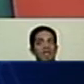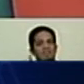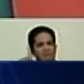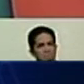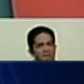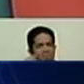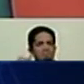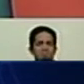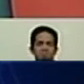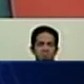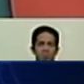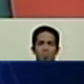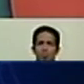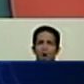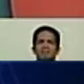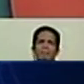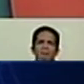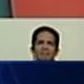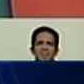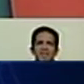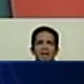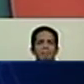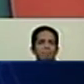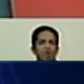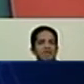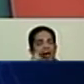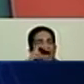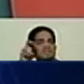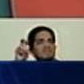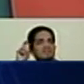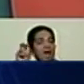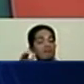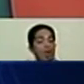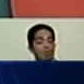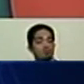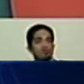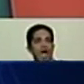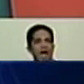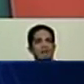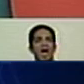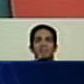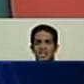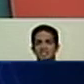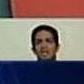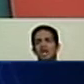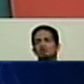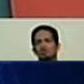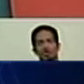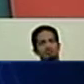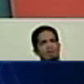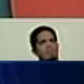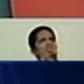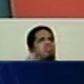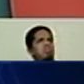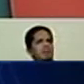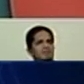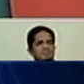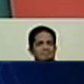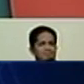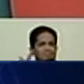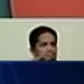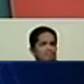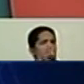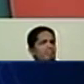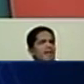parte del canciller de Guyana, que ha dicho que nosotros abordamos los buques de exploración sísmica. No fueron abordados,